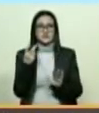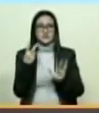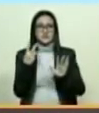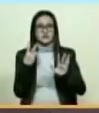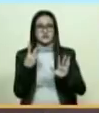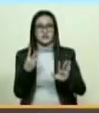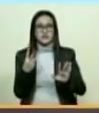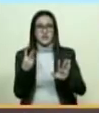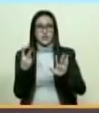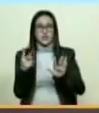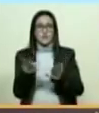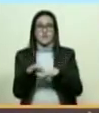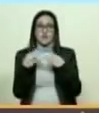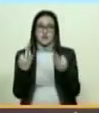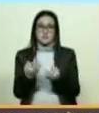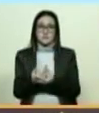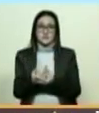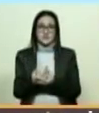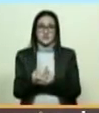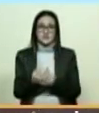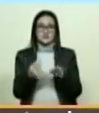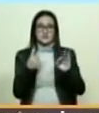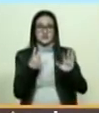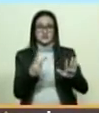778.372 familias. Repito,